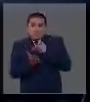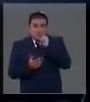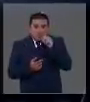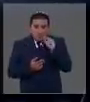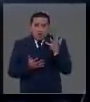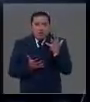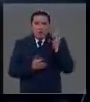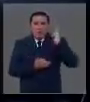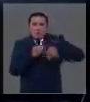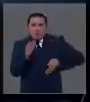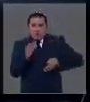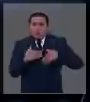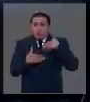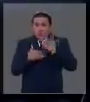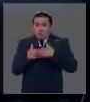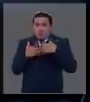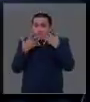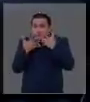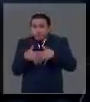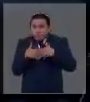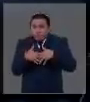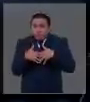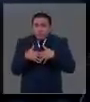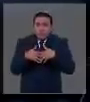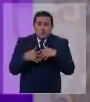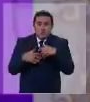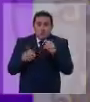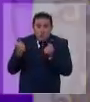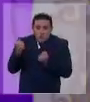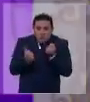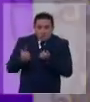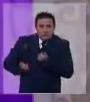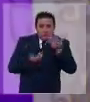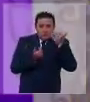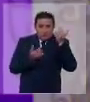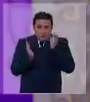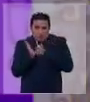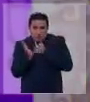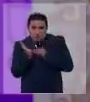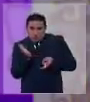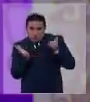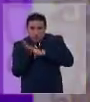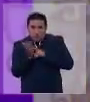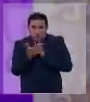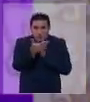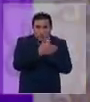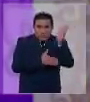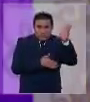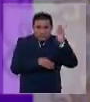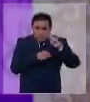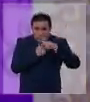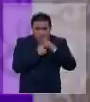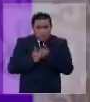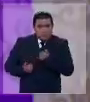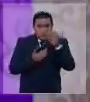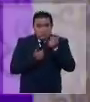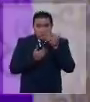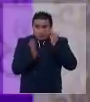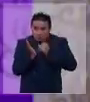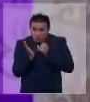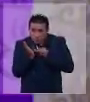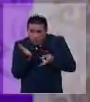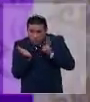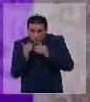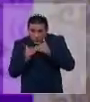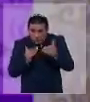sector automotriz. Candidato, ¿qué haría con eso? Fortalecer el mercado interno. Se debió hacer desde hace tiempo.